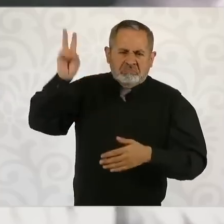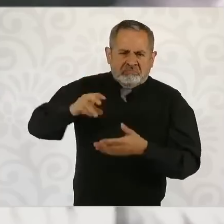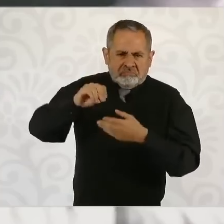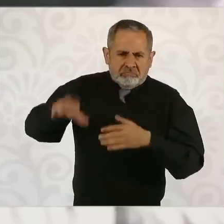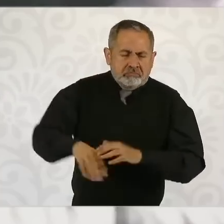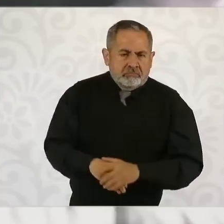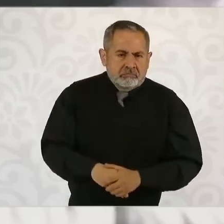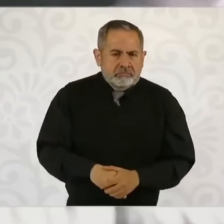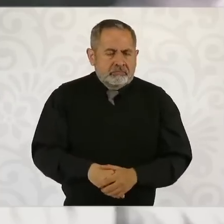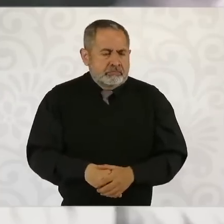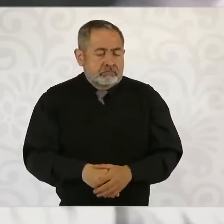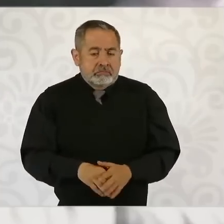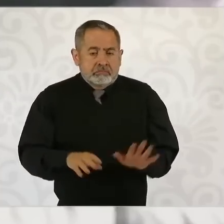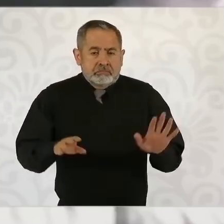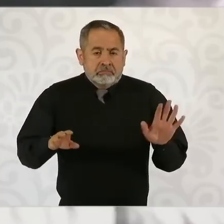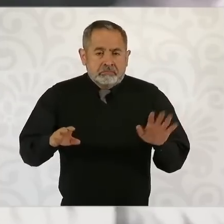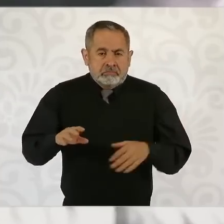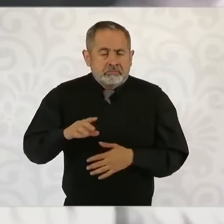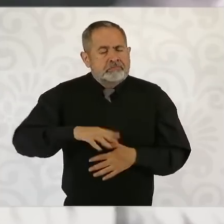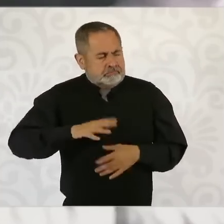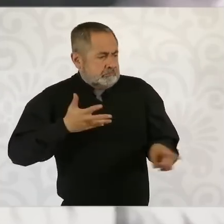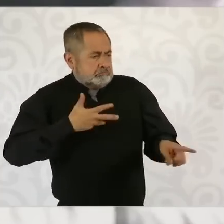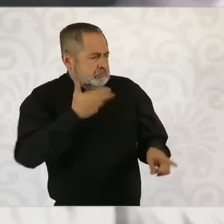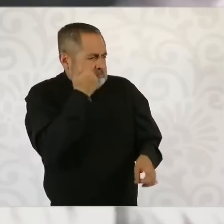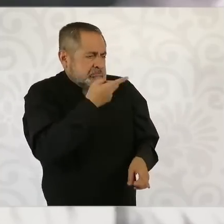Aquí cada quien puede decir lo que quiera, pero lo tiene que probar.